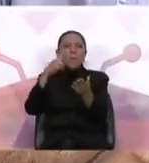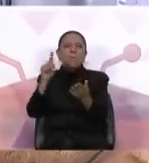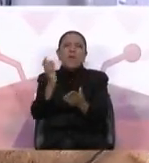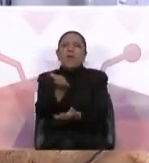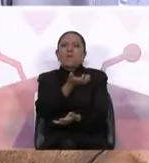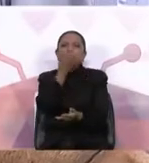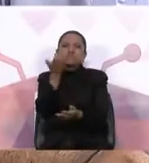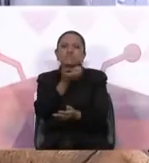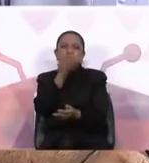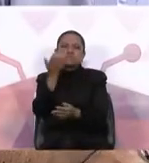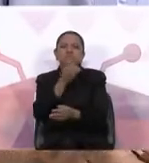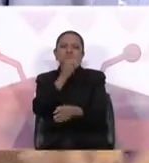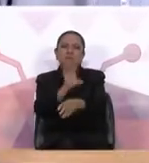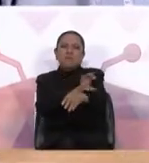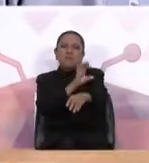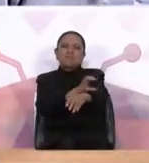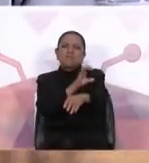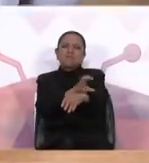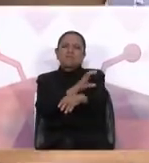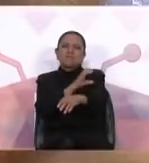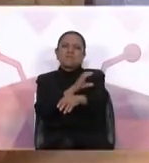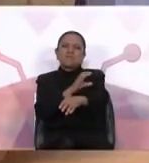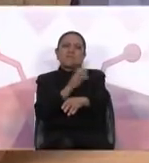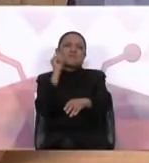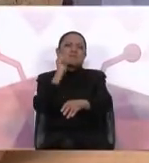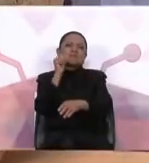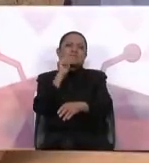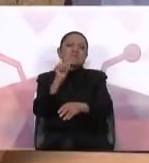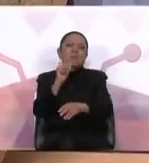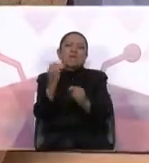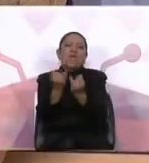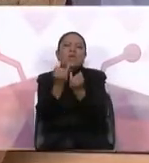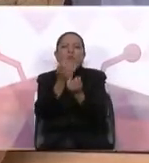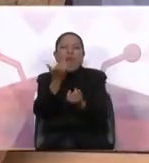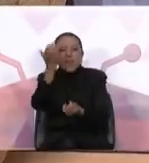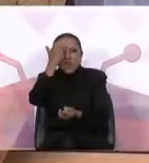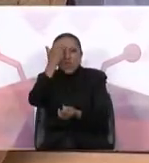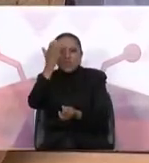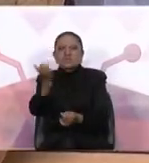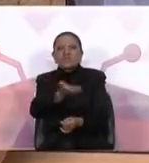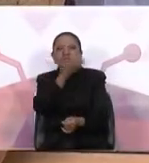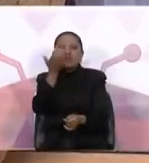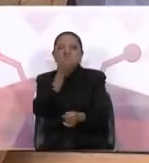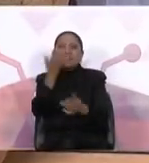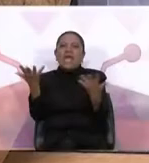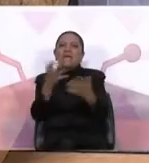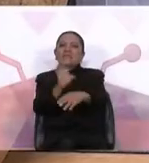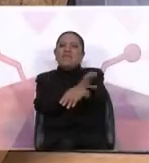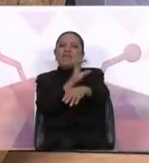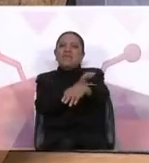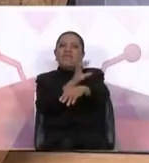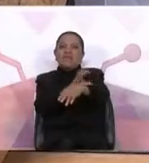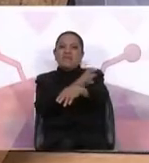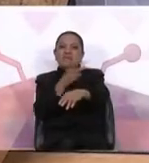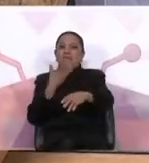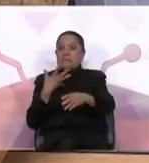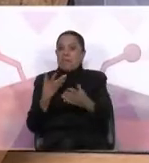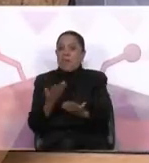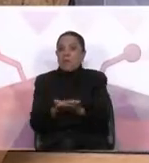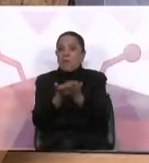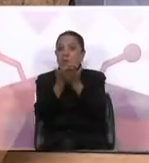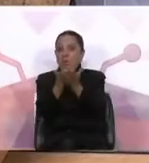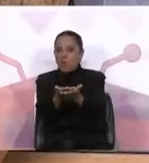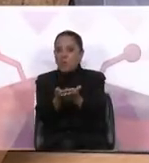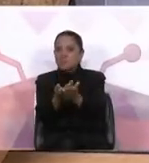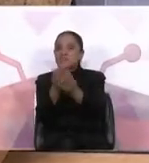a través de las formas clásicas que conocemos para generar energía eléctrica tiene usted una propuesta en cuanto a la energía solar